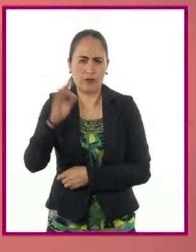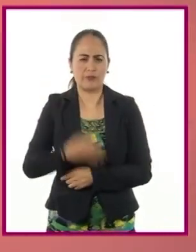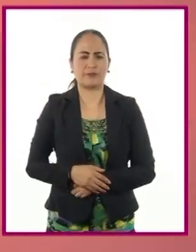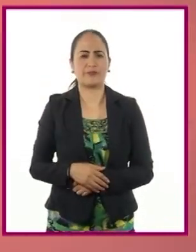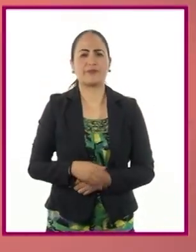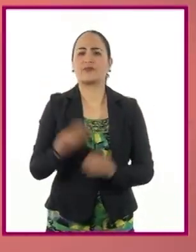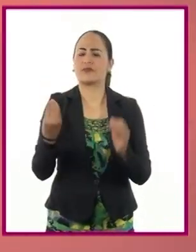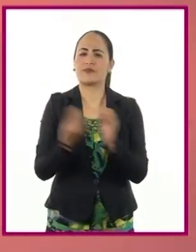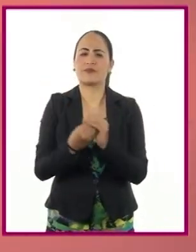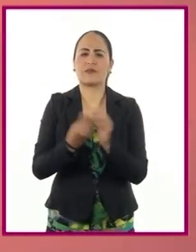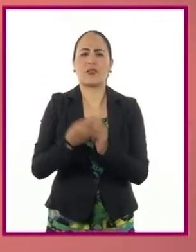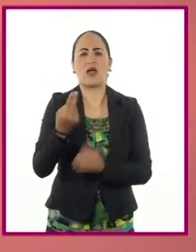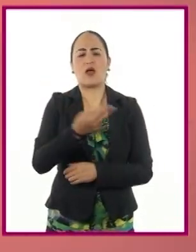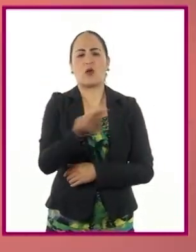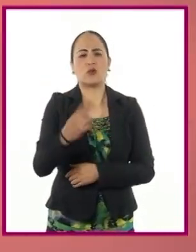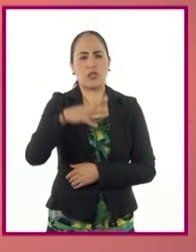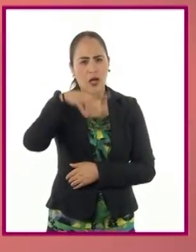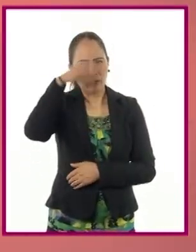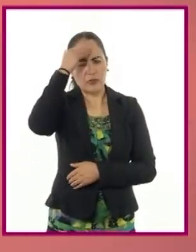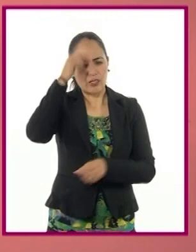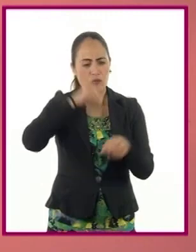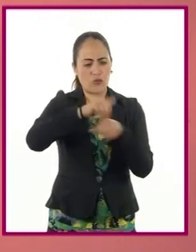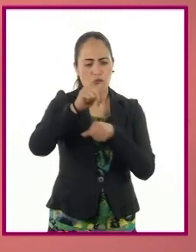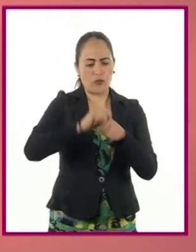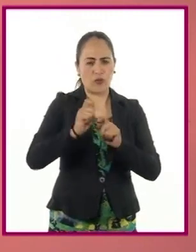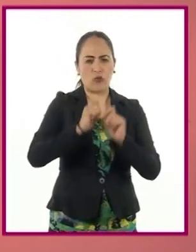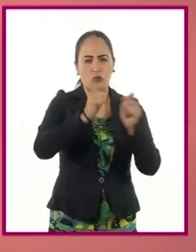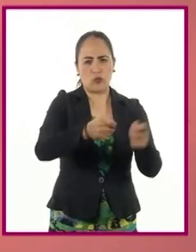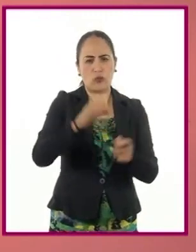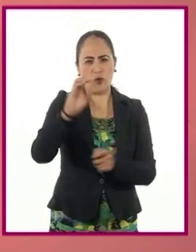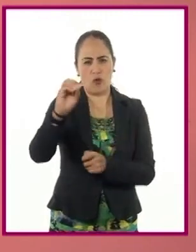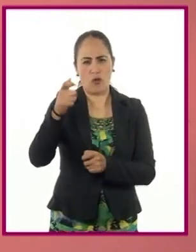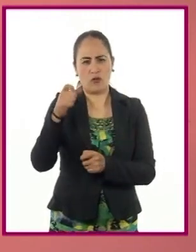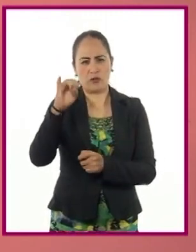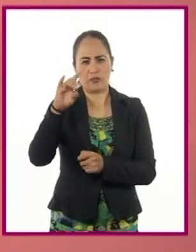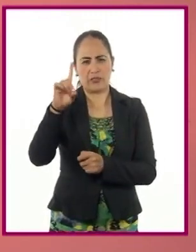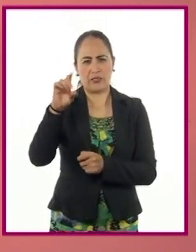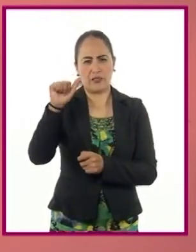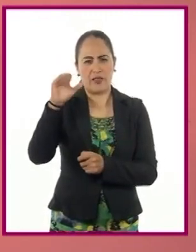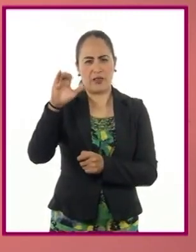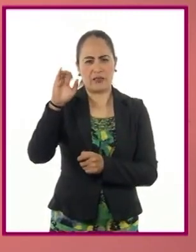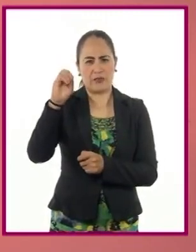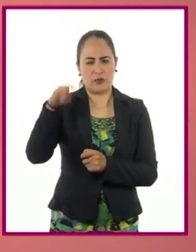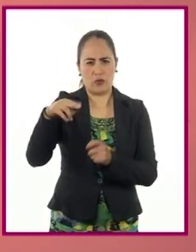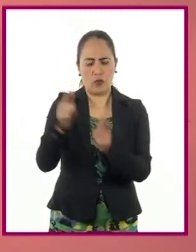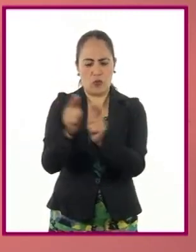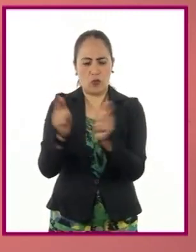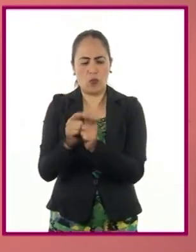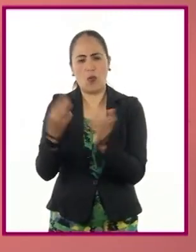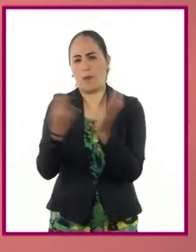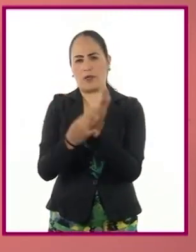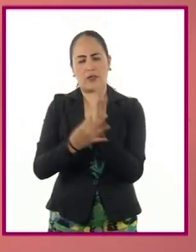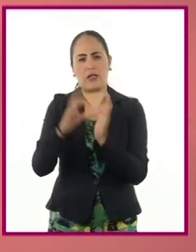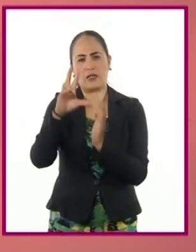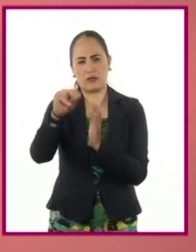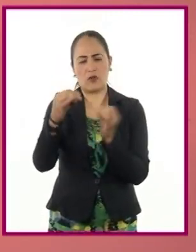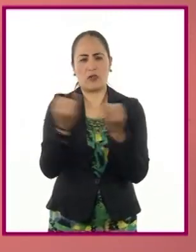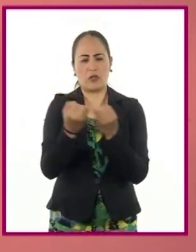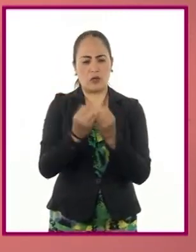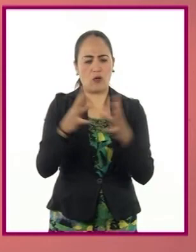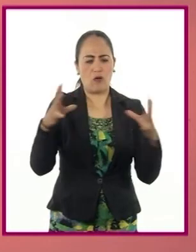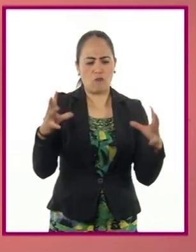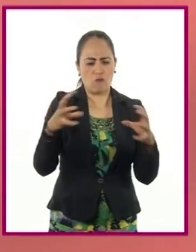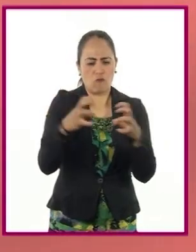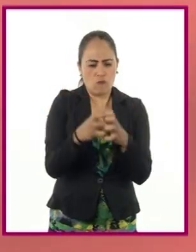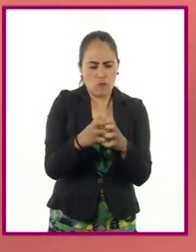sesión aprendieron a asignar los números de oxidación a los no metales. También que las reacciones de óxido-reducción se